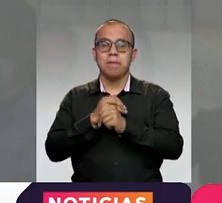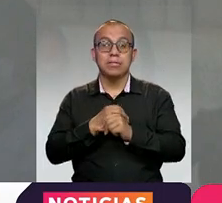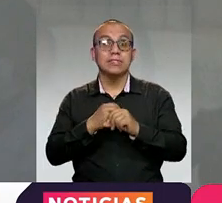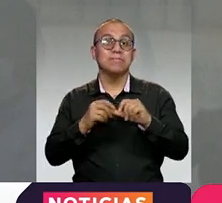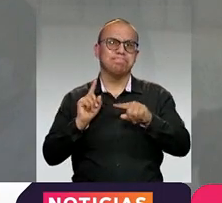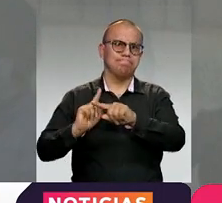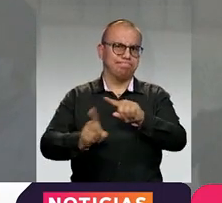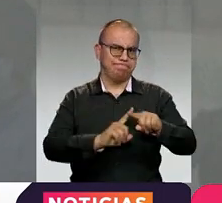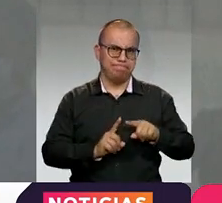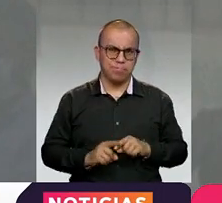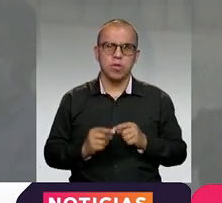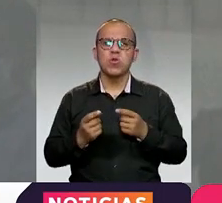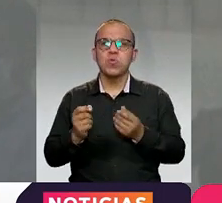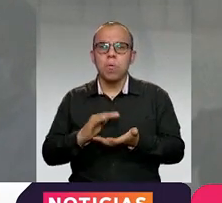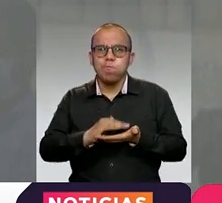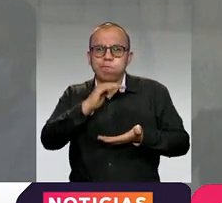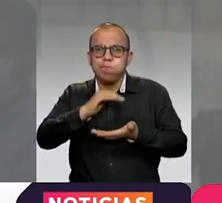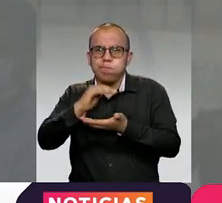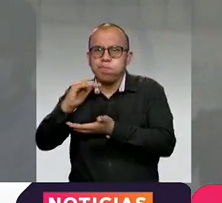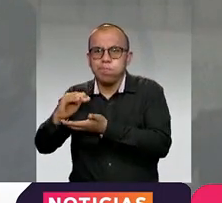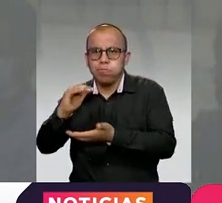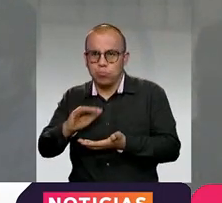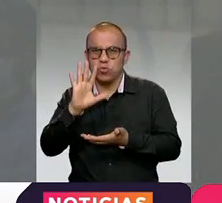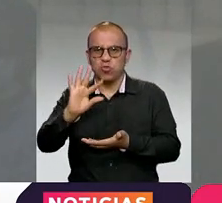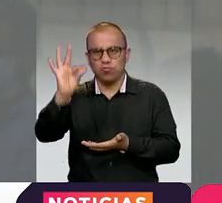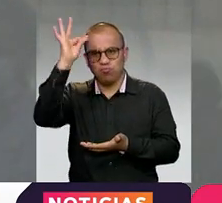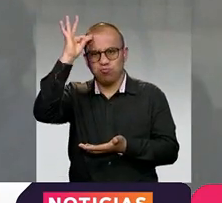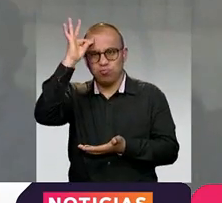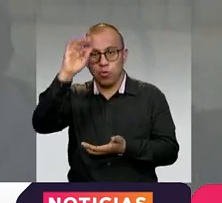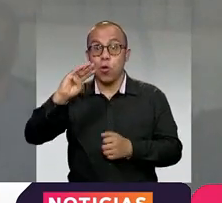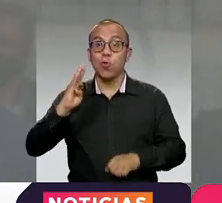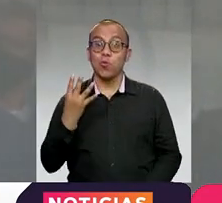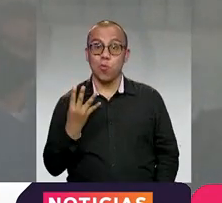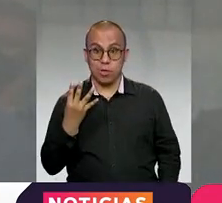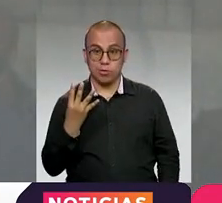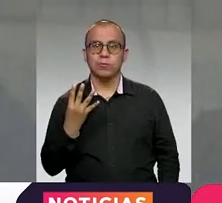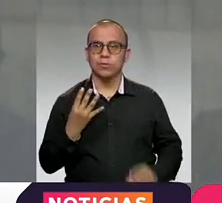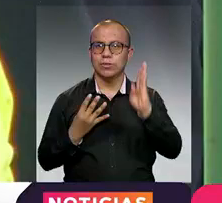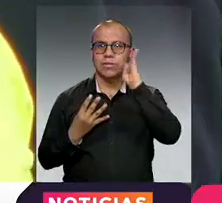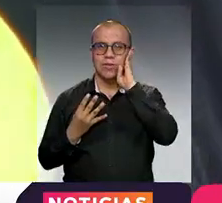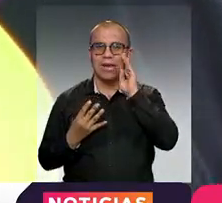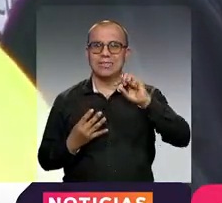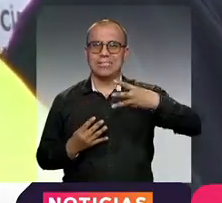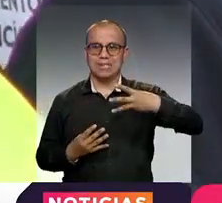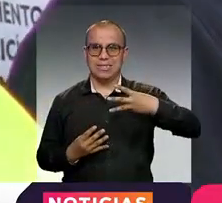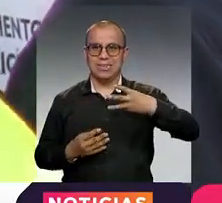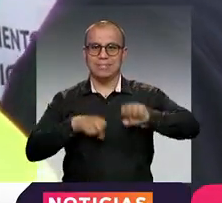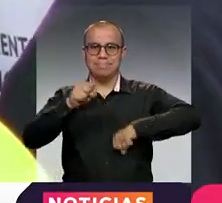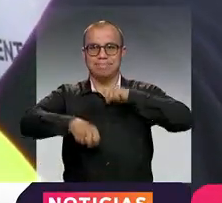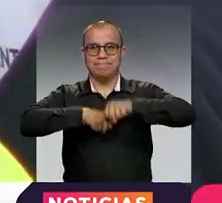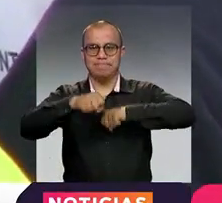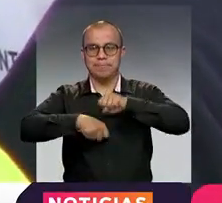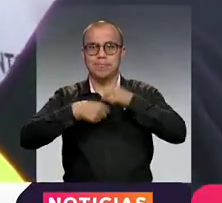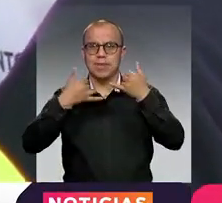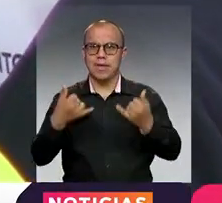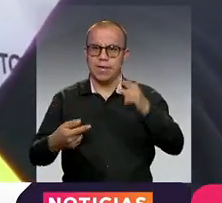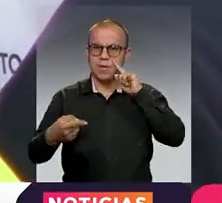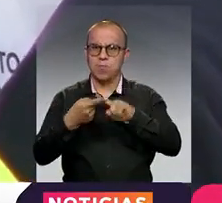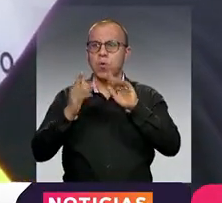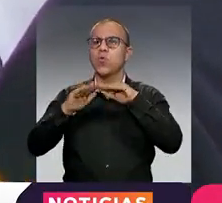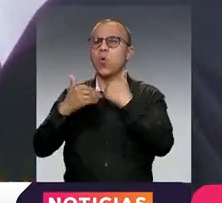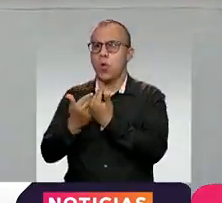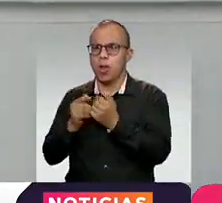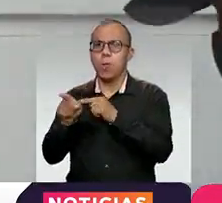diferentes gramos de bazuco 54 celulares y 3 bicicletas su operación se focalizaban colegios